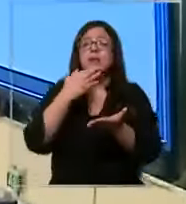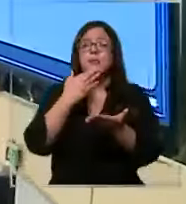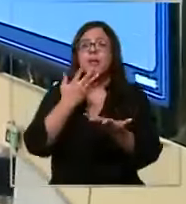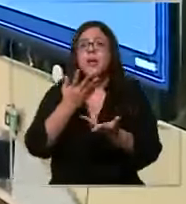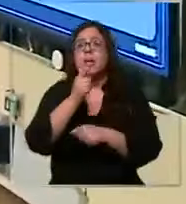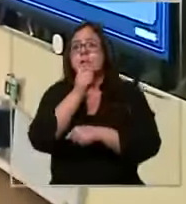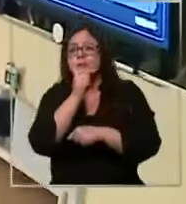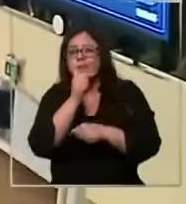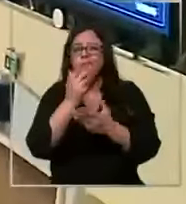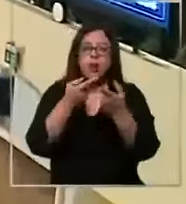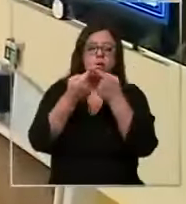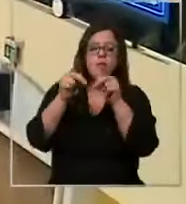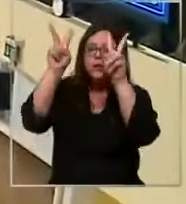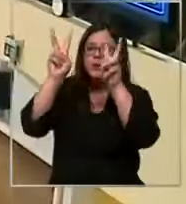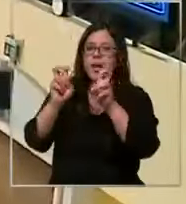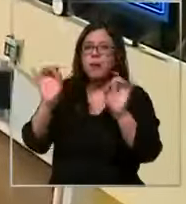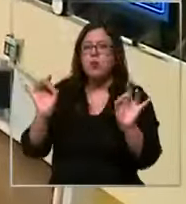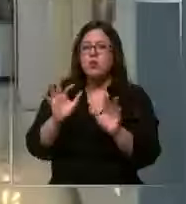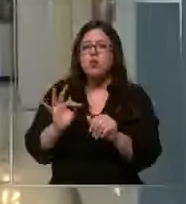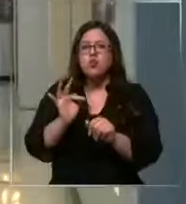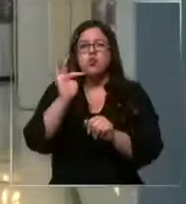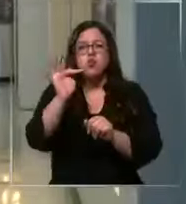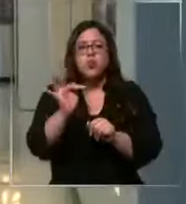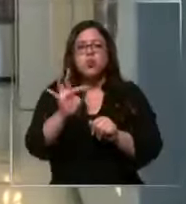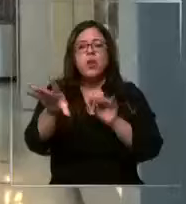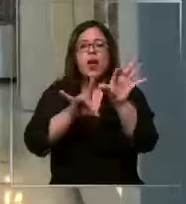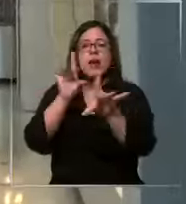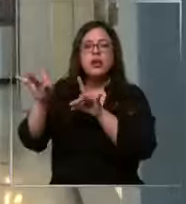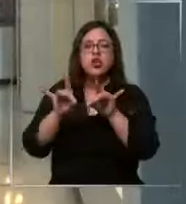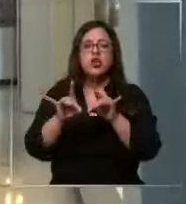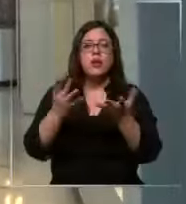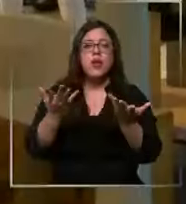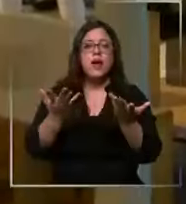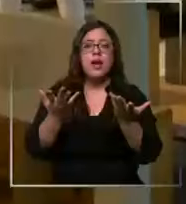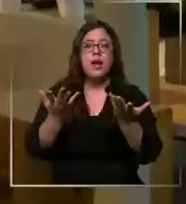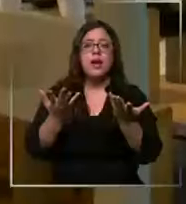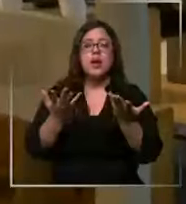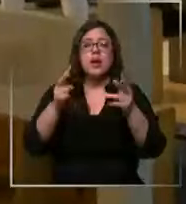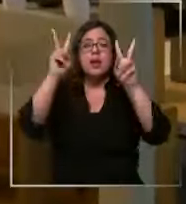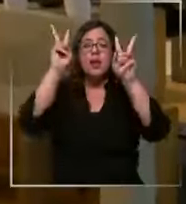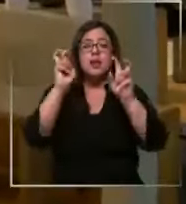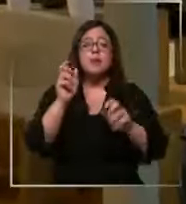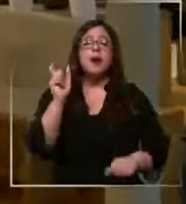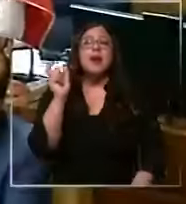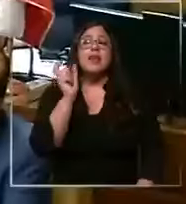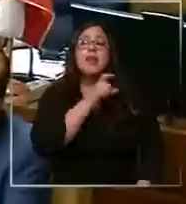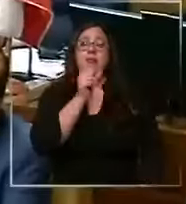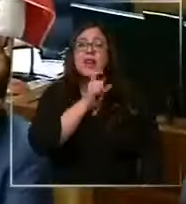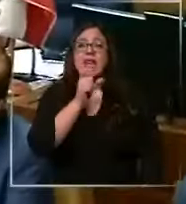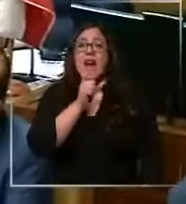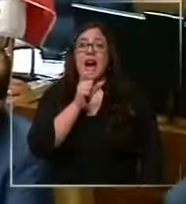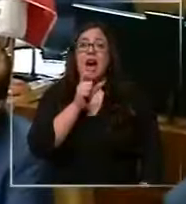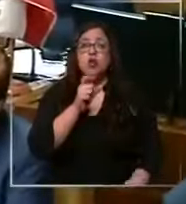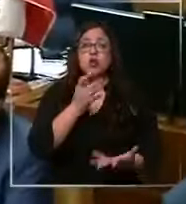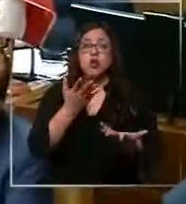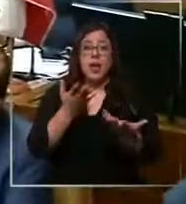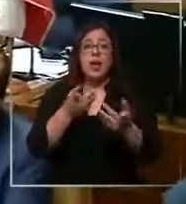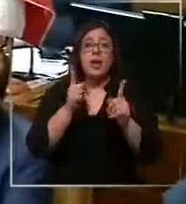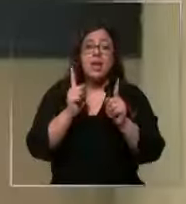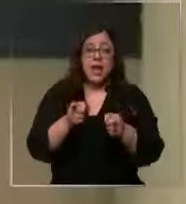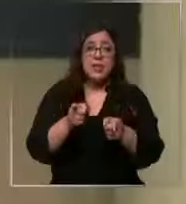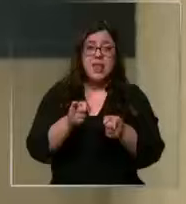planteado diferentes fórmulas para las futuras elecciones, desde quitar los feriados irrenunciables hasta mantener todo en un